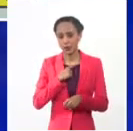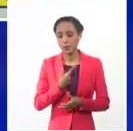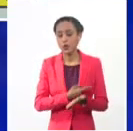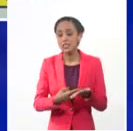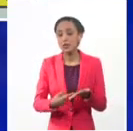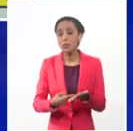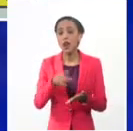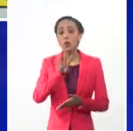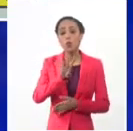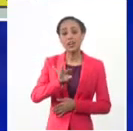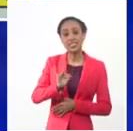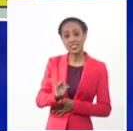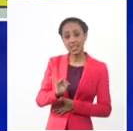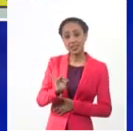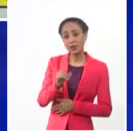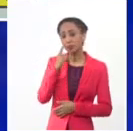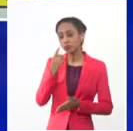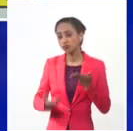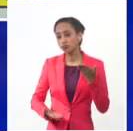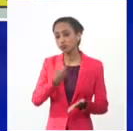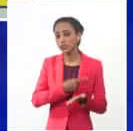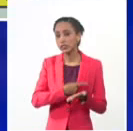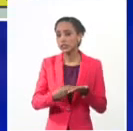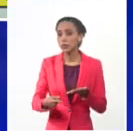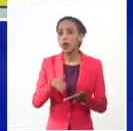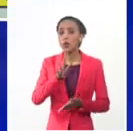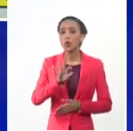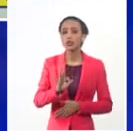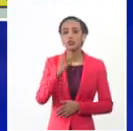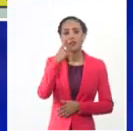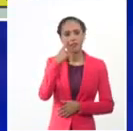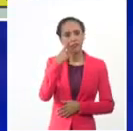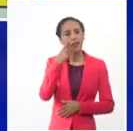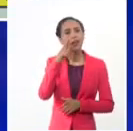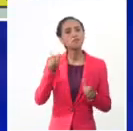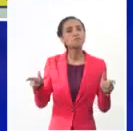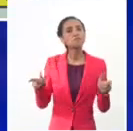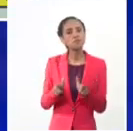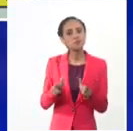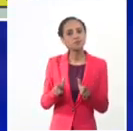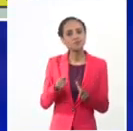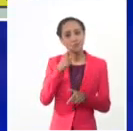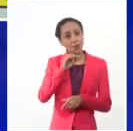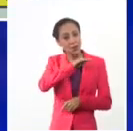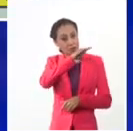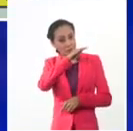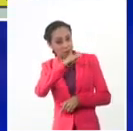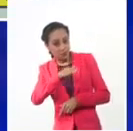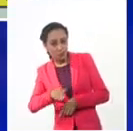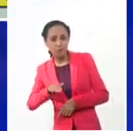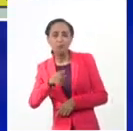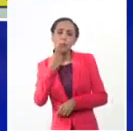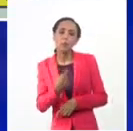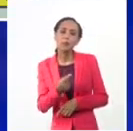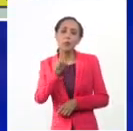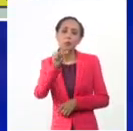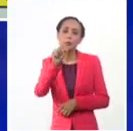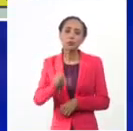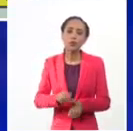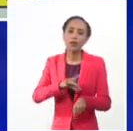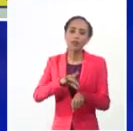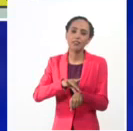contra semana 48, la reducción en la curva, tasa de incidencia de casos confirmados